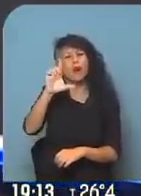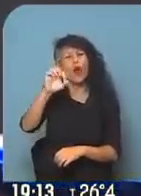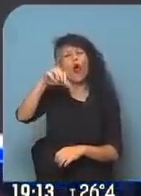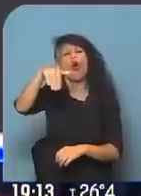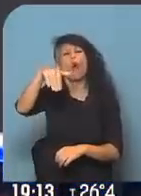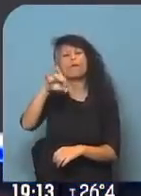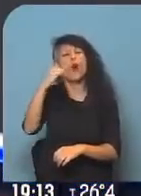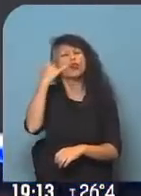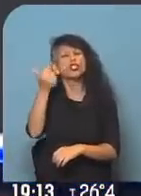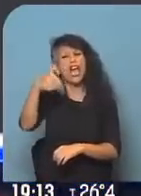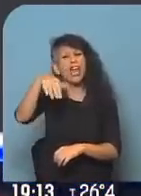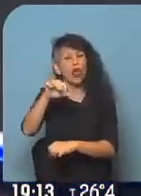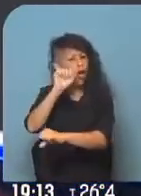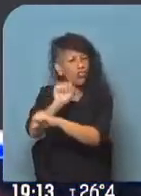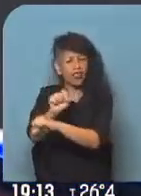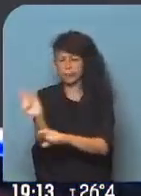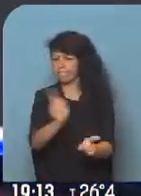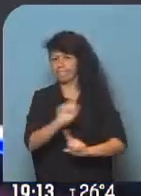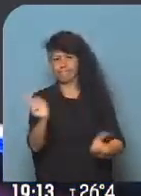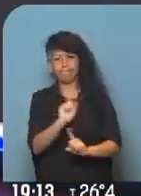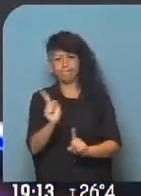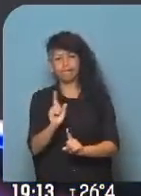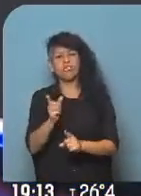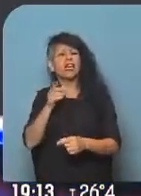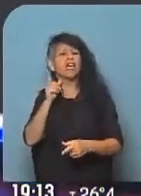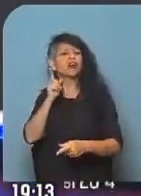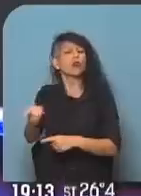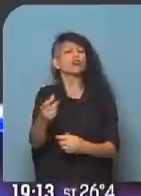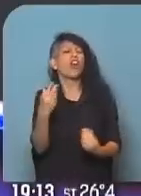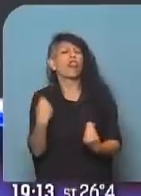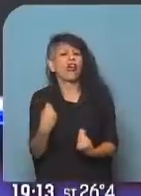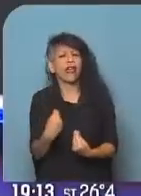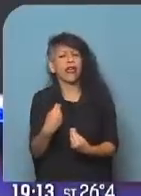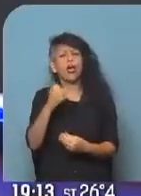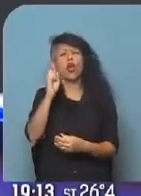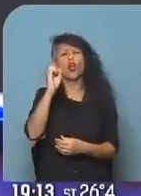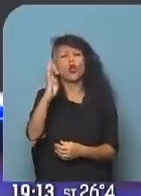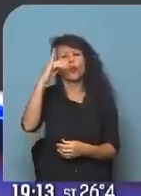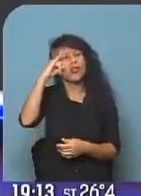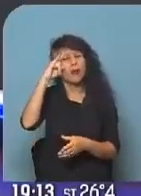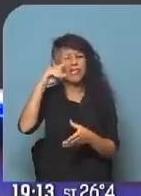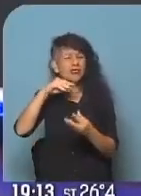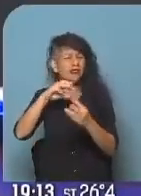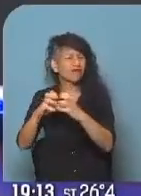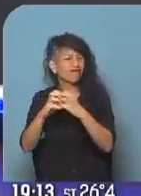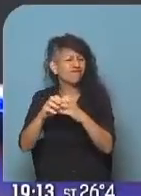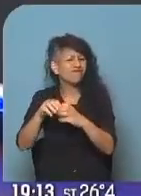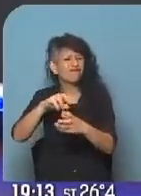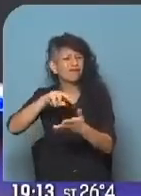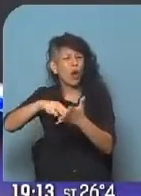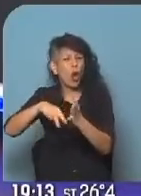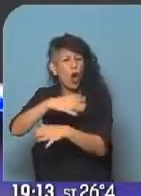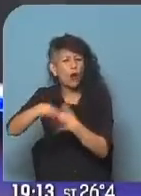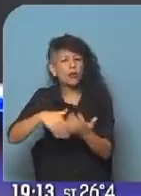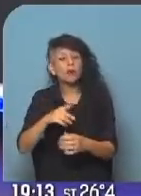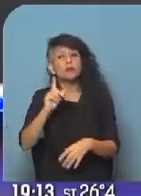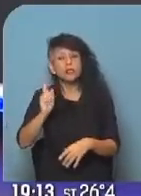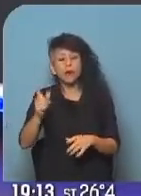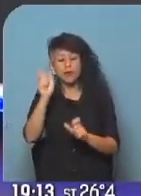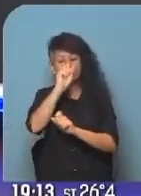corrupción, concretamente de defraudación al Club Independiente de Avellaneda. Hubo revelaciones con respecto a amenazas recibidas por su